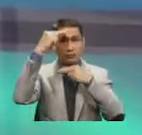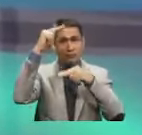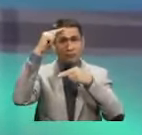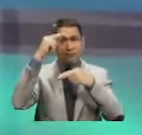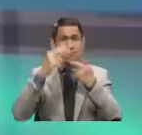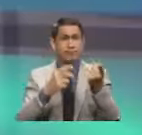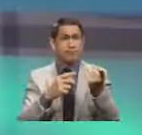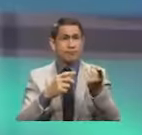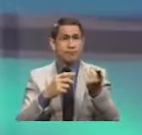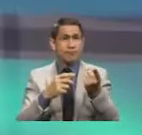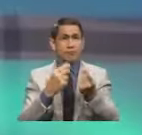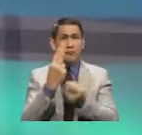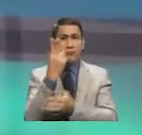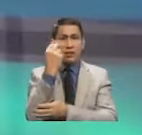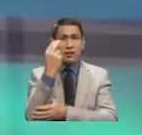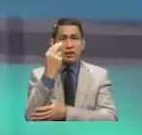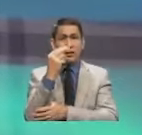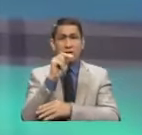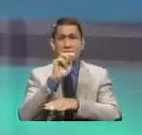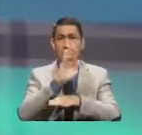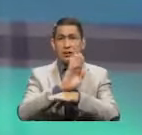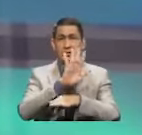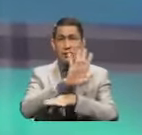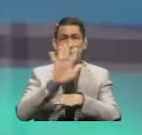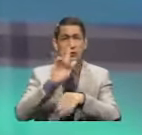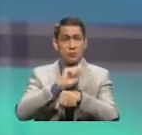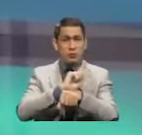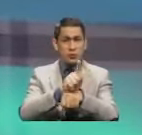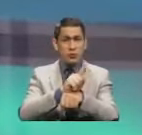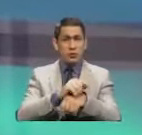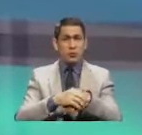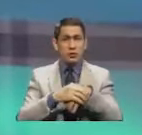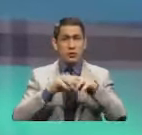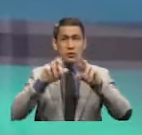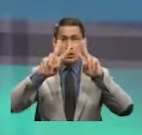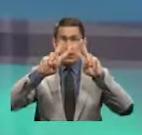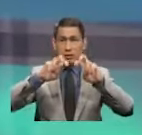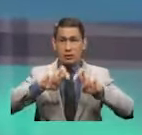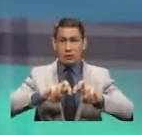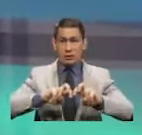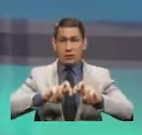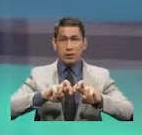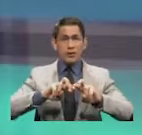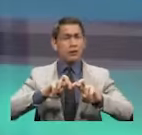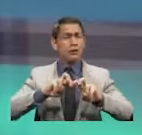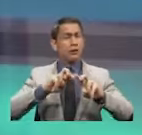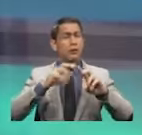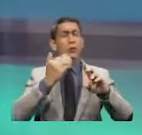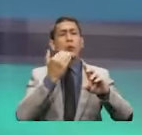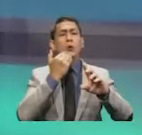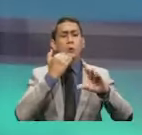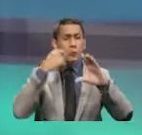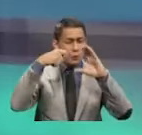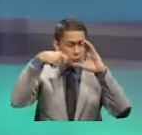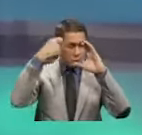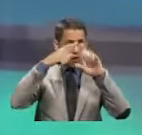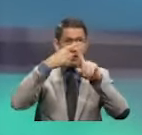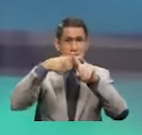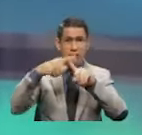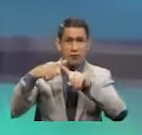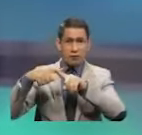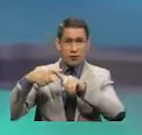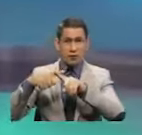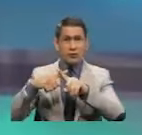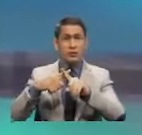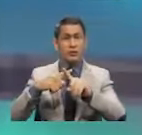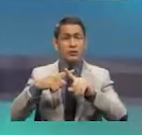Noticiero. Ya 12 horas con 55 minutos. Atención, porque investigan el origen de varios videos que aparentemente serían de